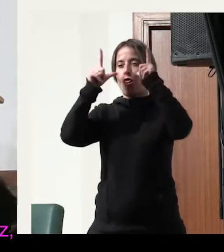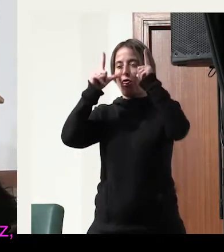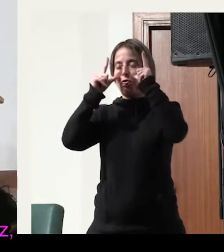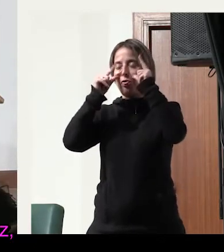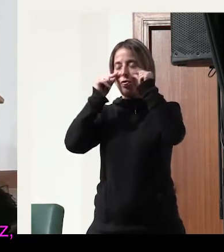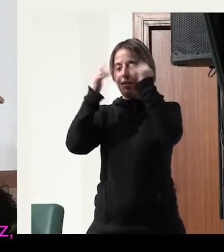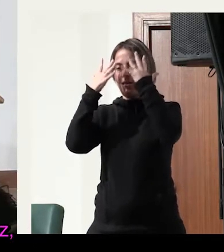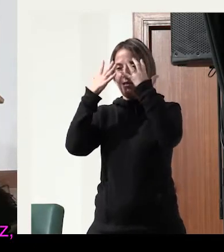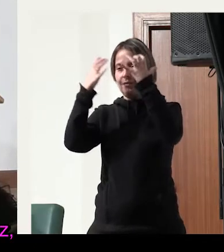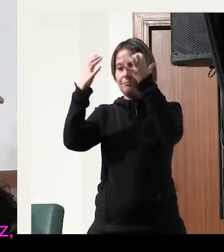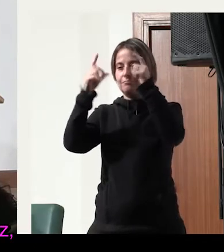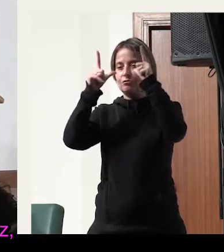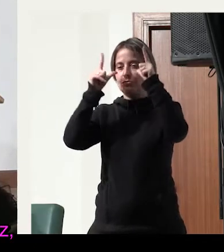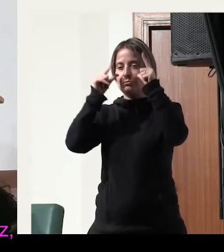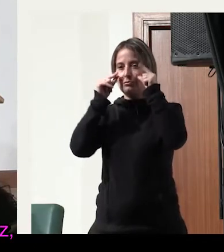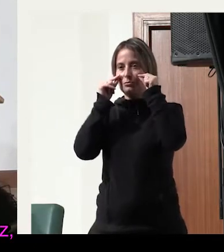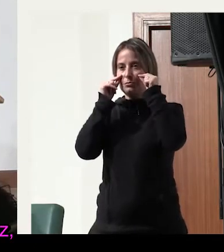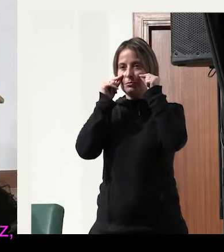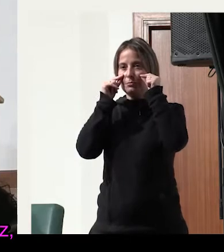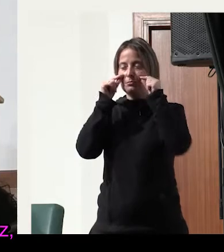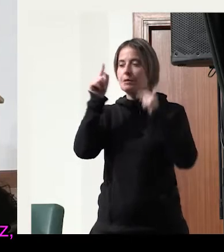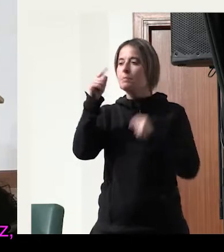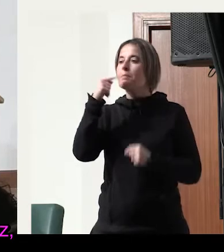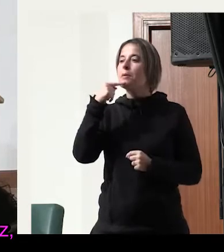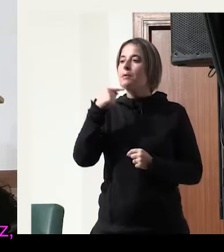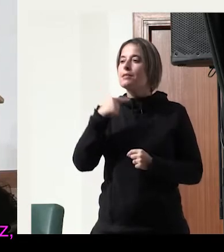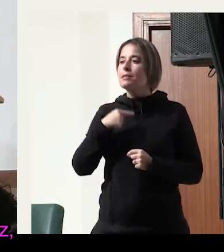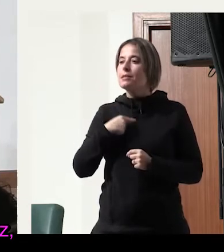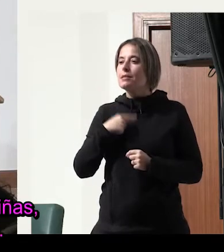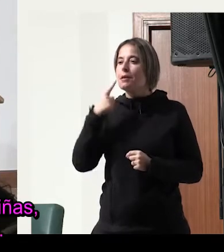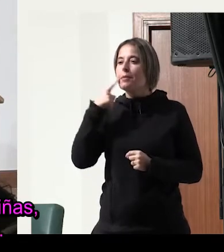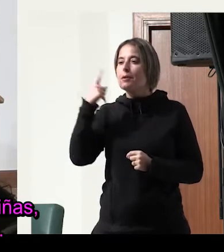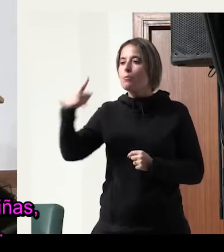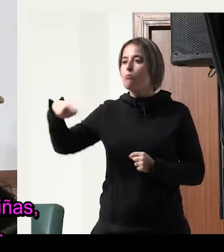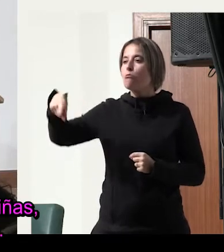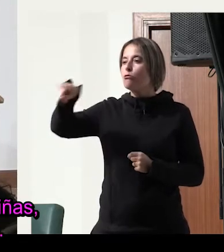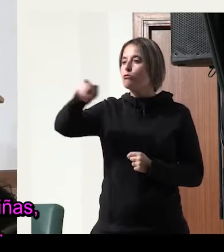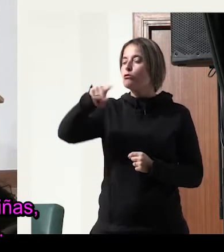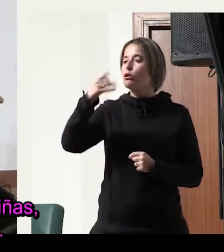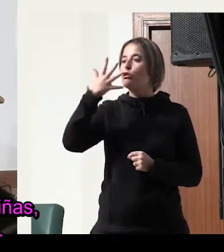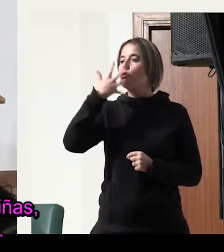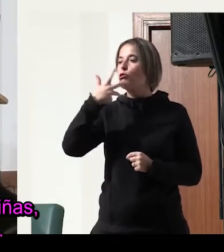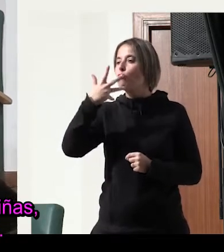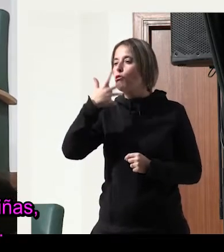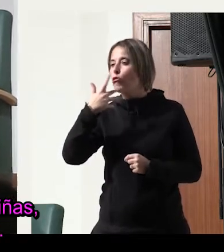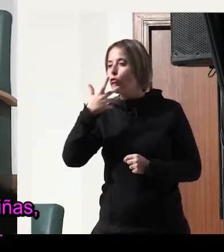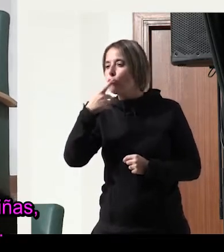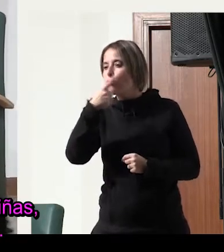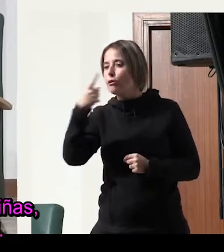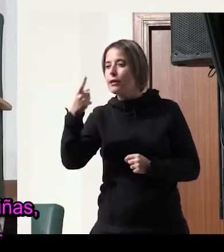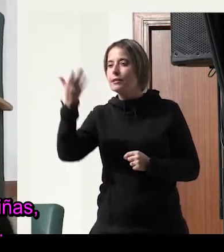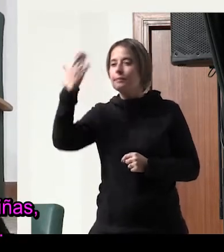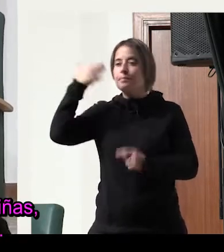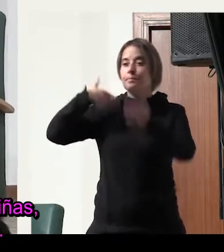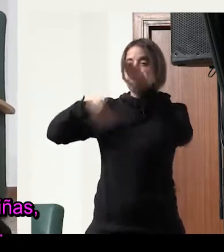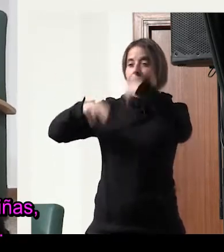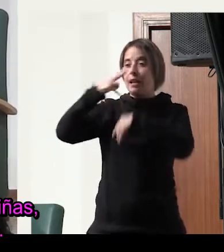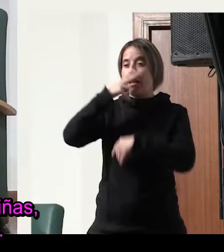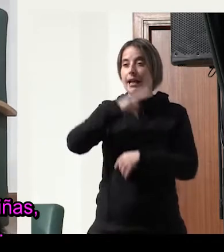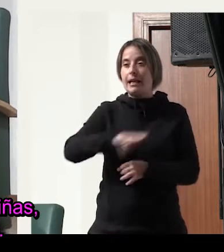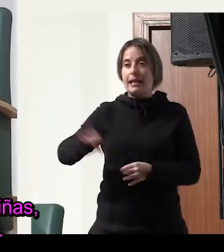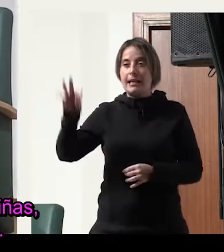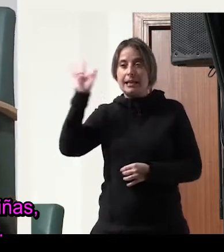a decir si habéis conocido alguna vez o resuena de cuando erais niñas o